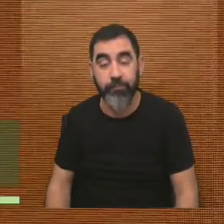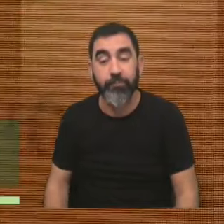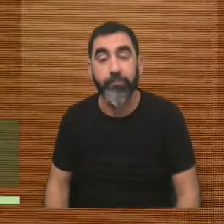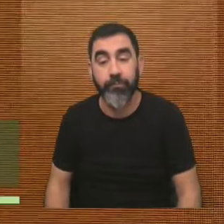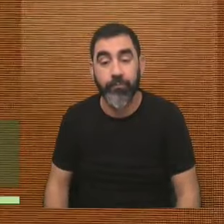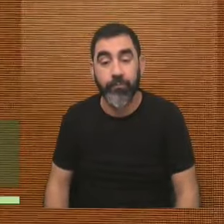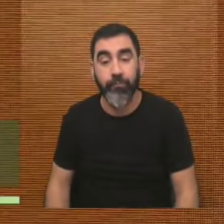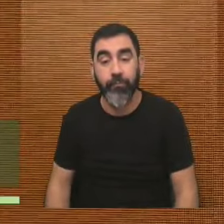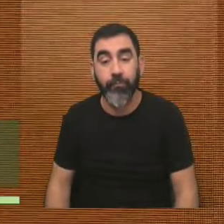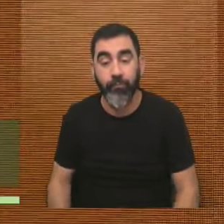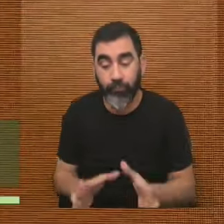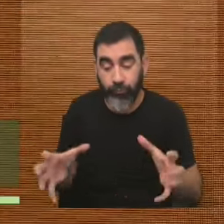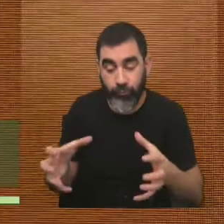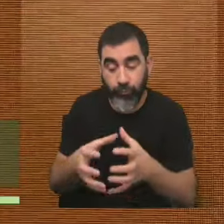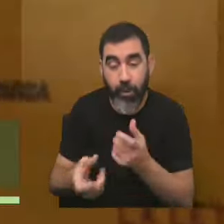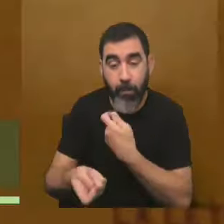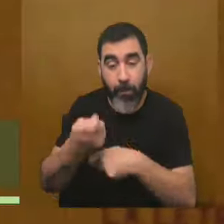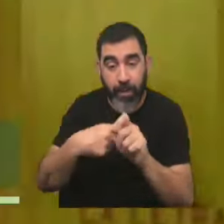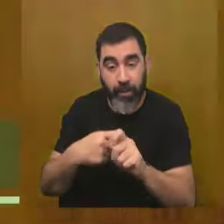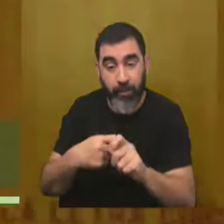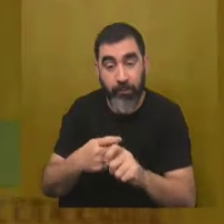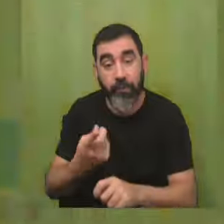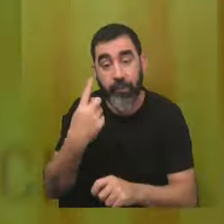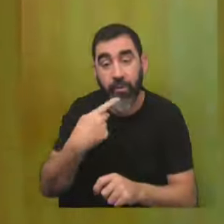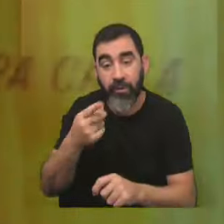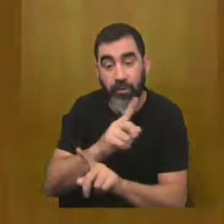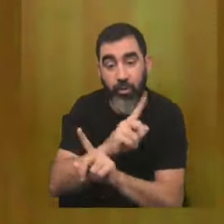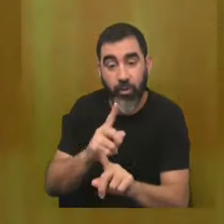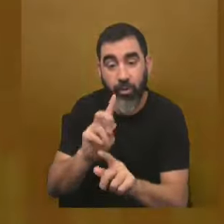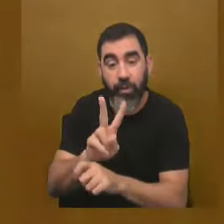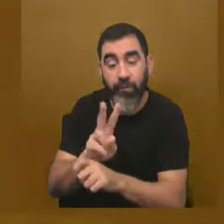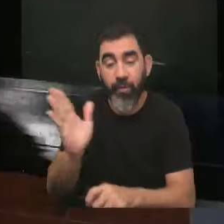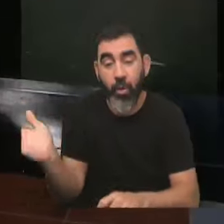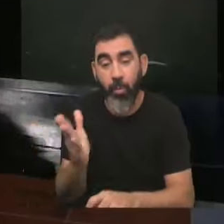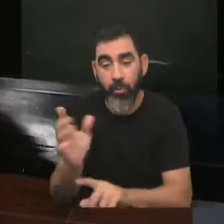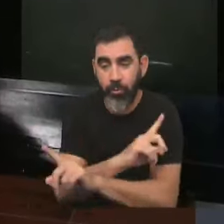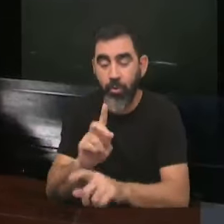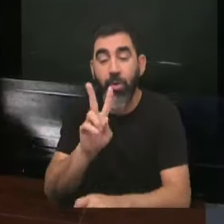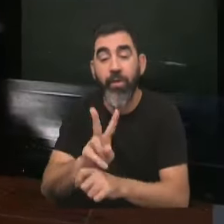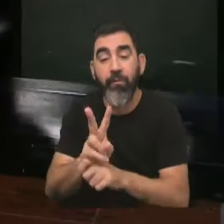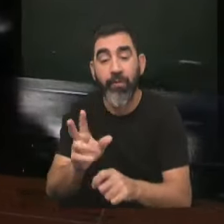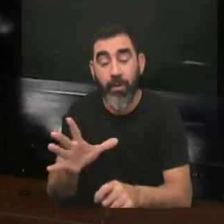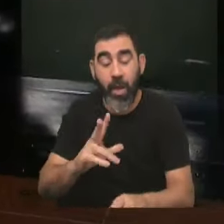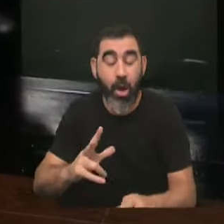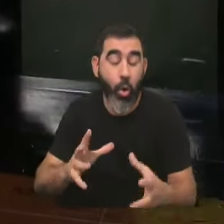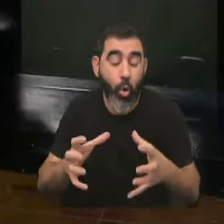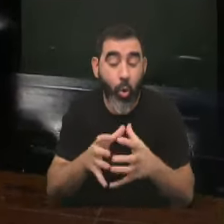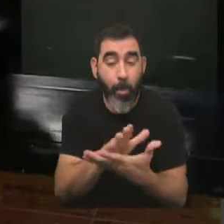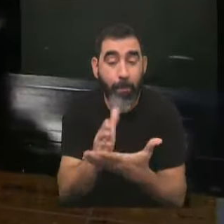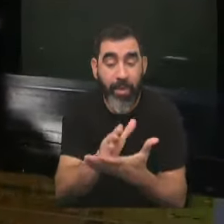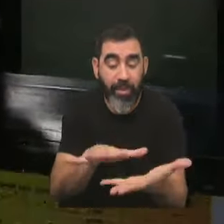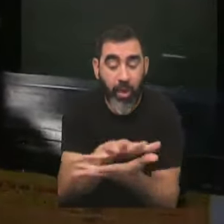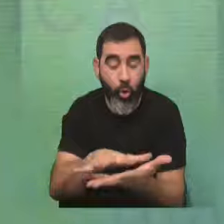grandes concentradores hoy del mercado ustes ustedes entienden que esto no es una defensa a los productores no es una defensa al oligopolio al oligopolio